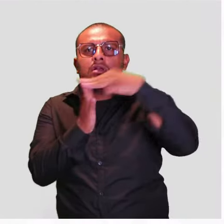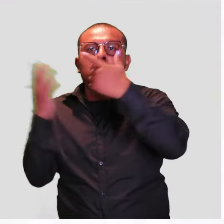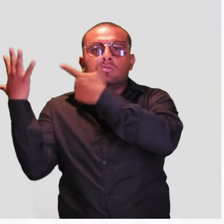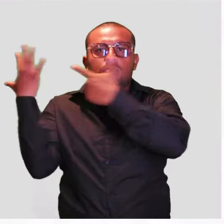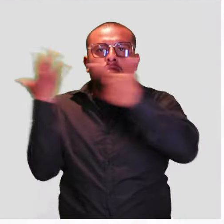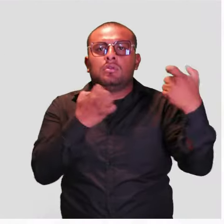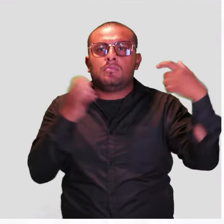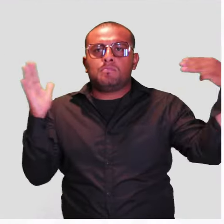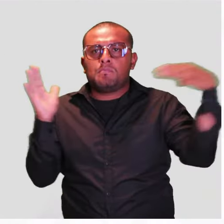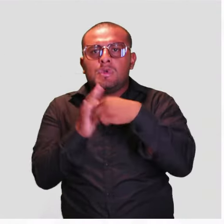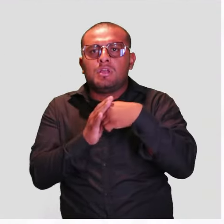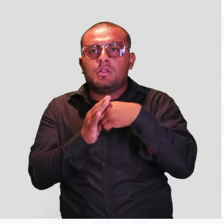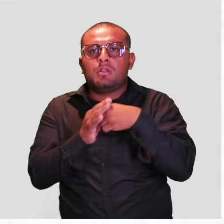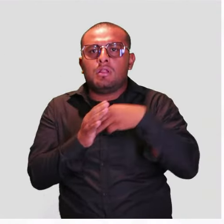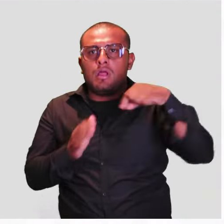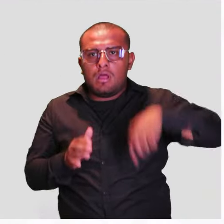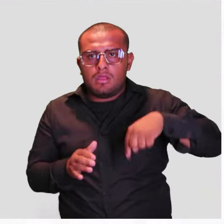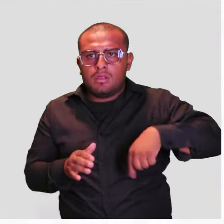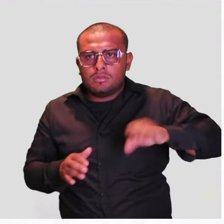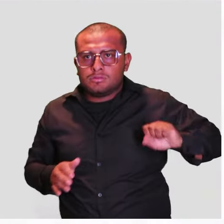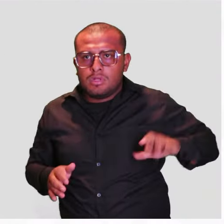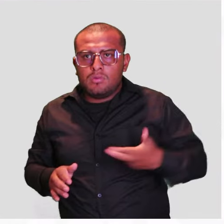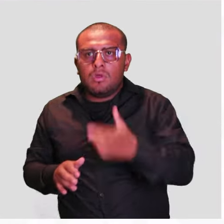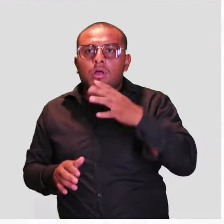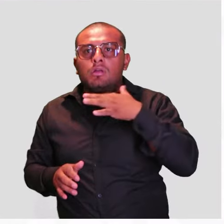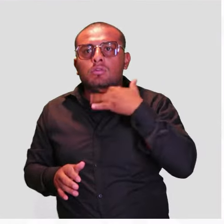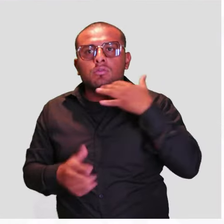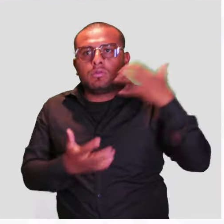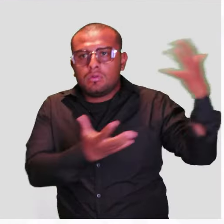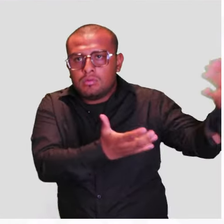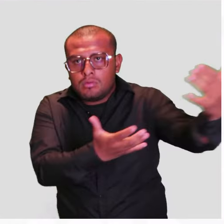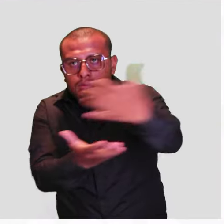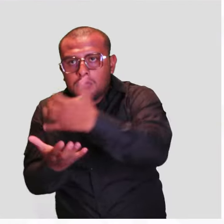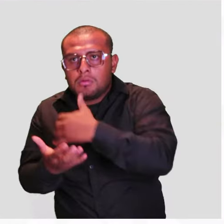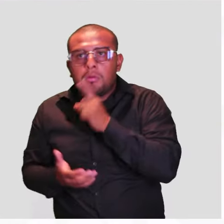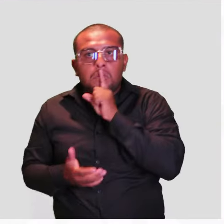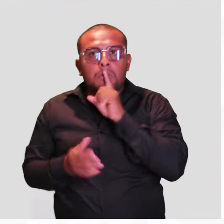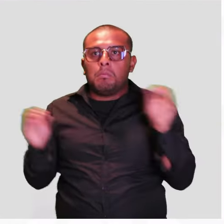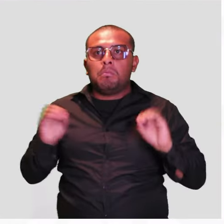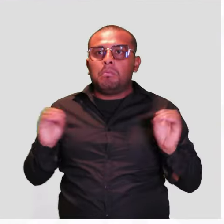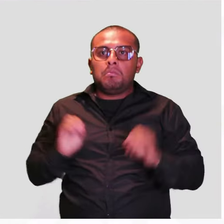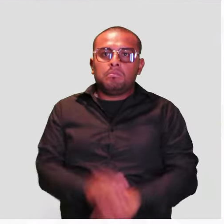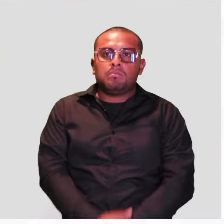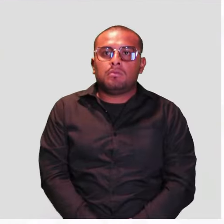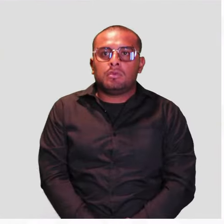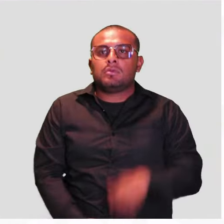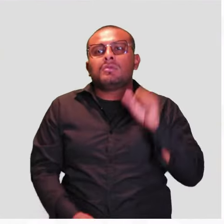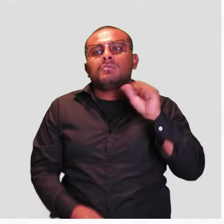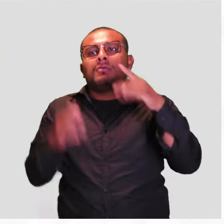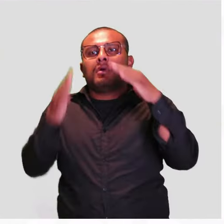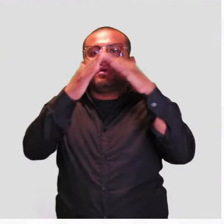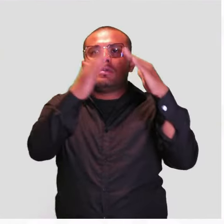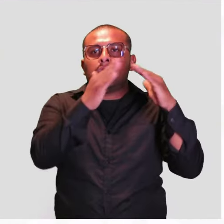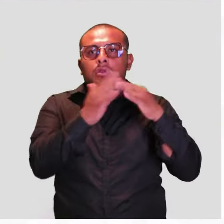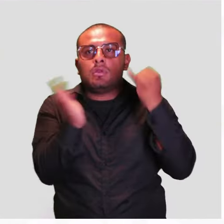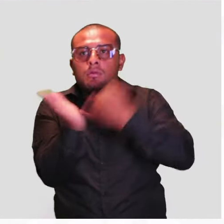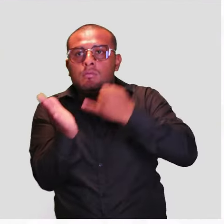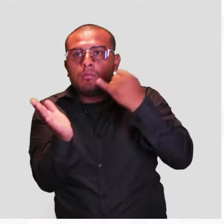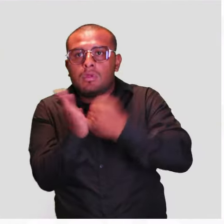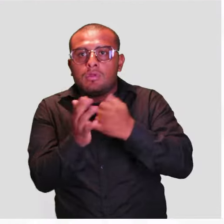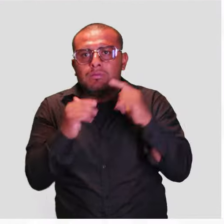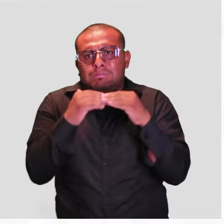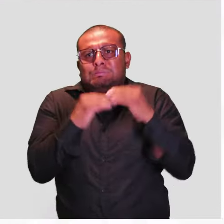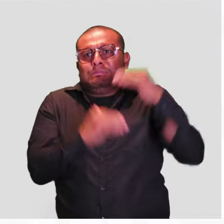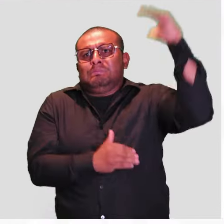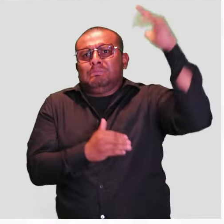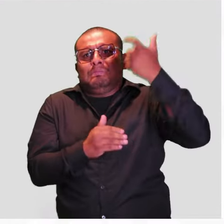de basura. Algo que debe de ser también muy importante, el aumento al predial sin un sustento legal.